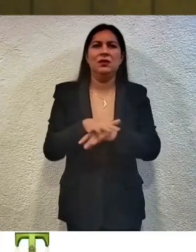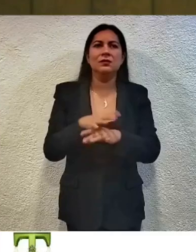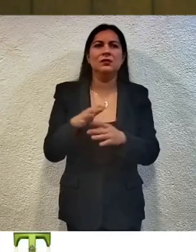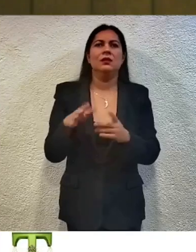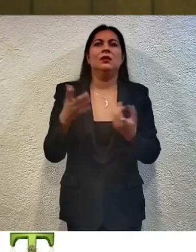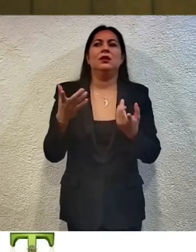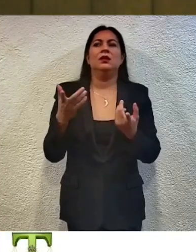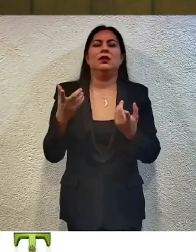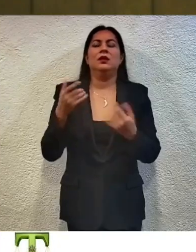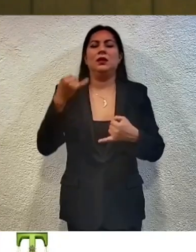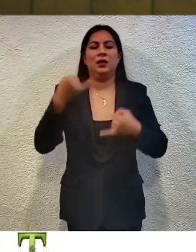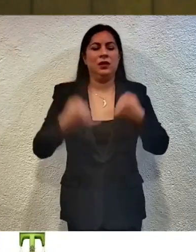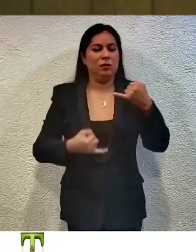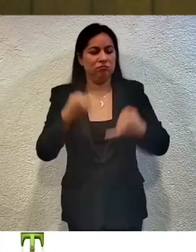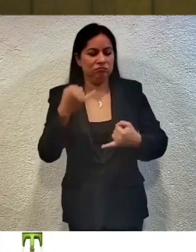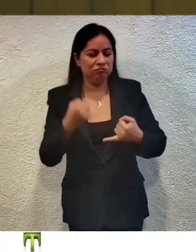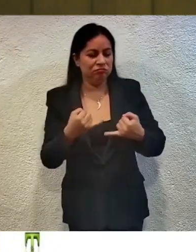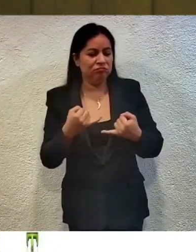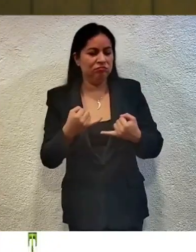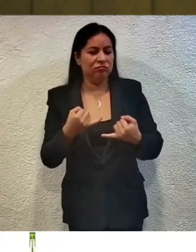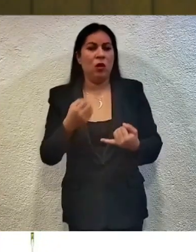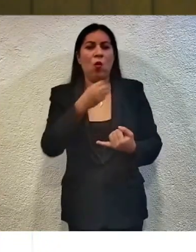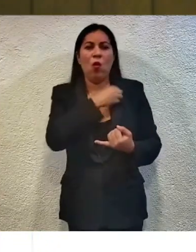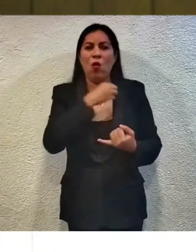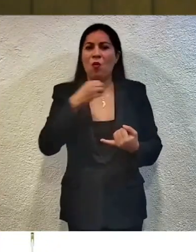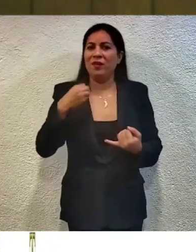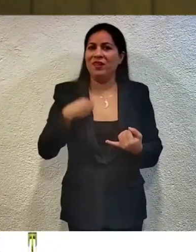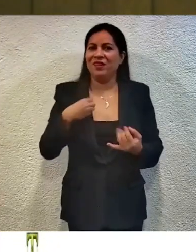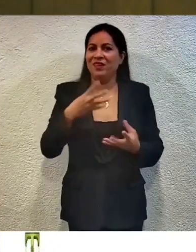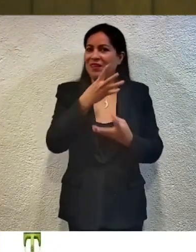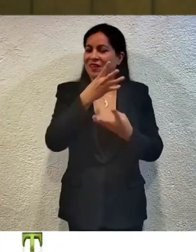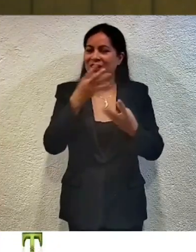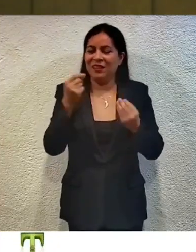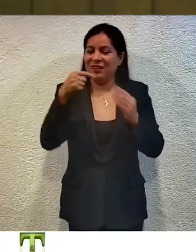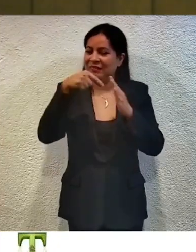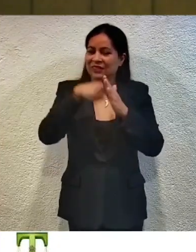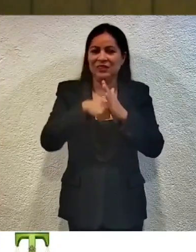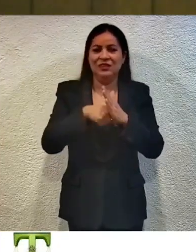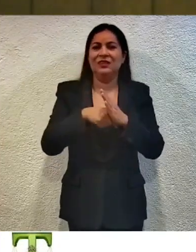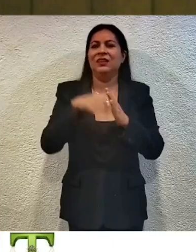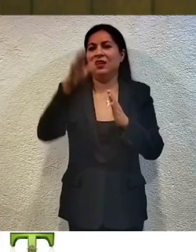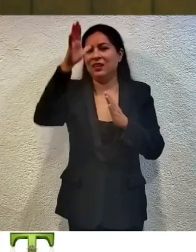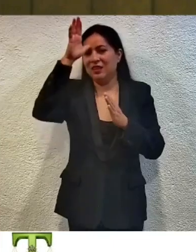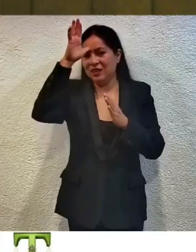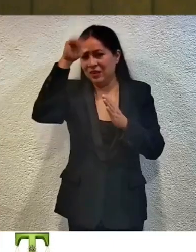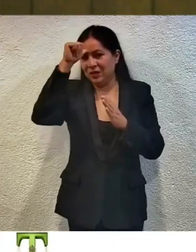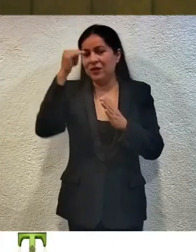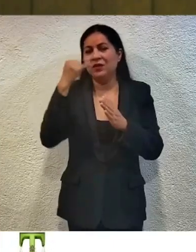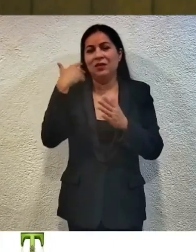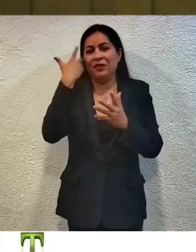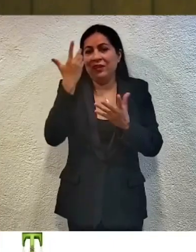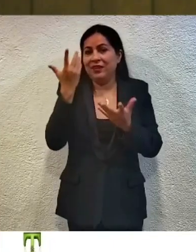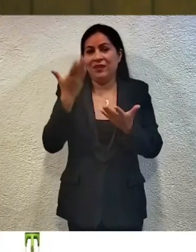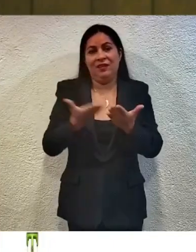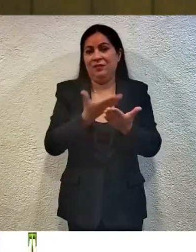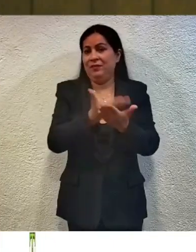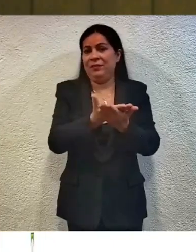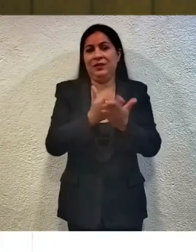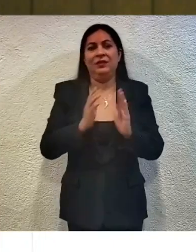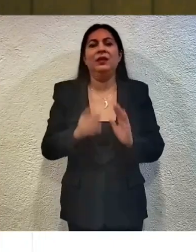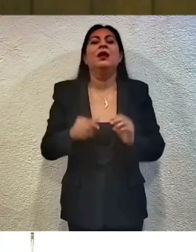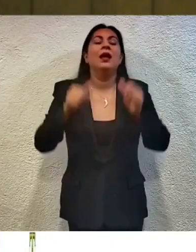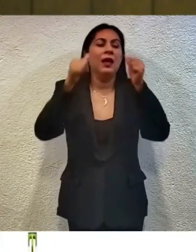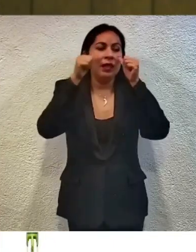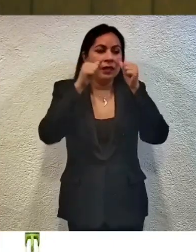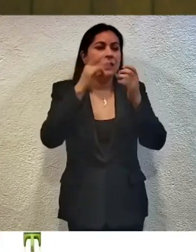órgano jurisdiccional esté obligado a resolver el fondo conforme a las pretensiones planteadas,